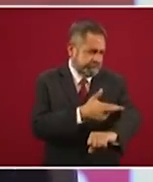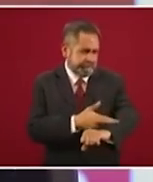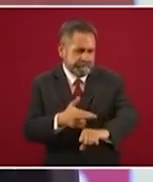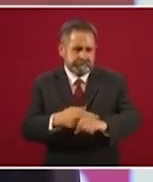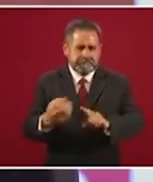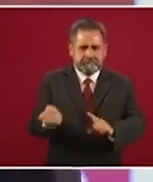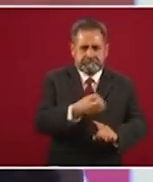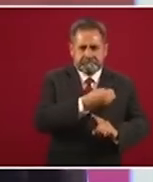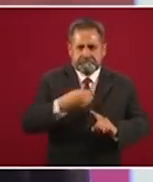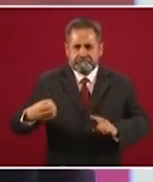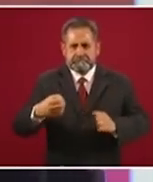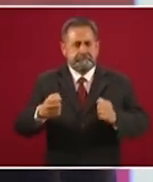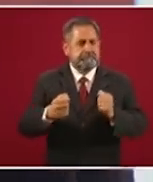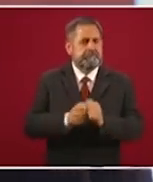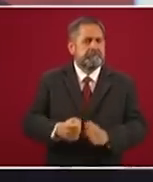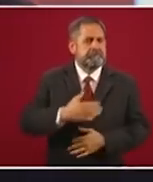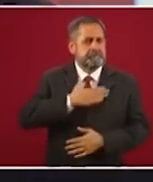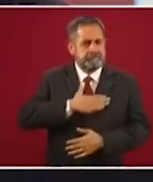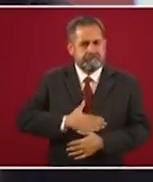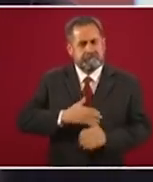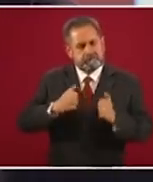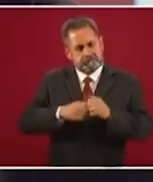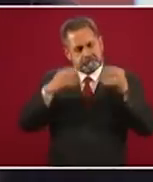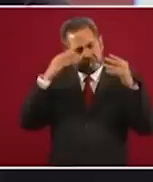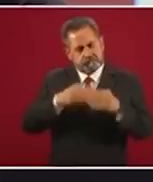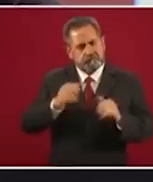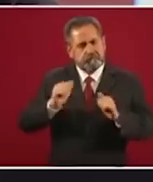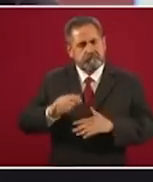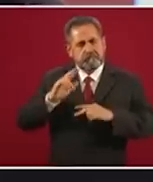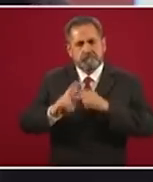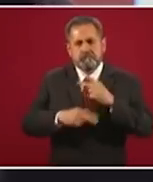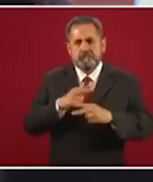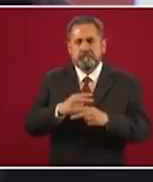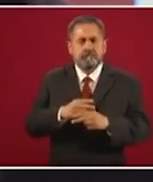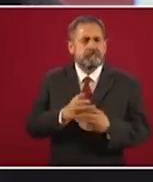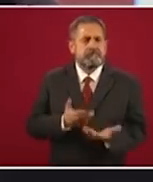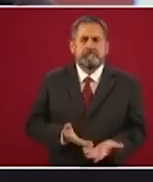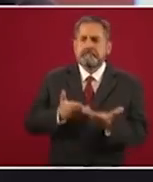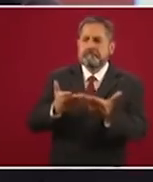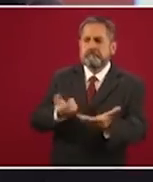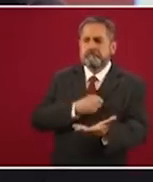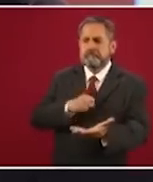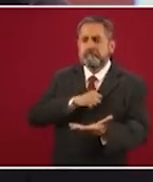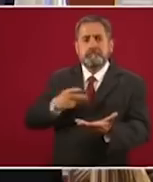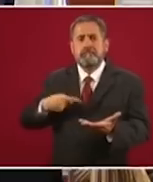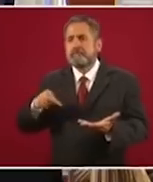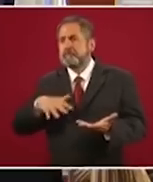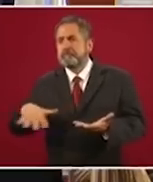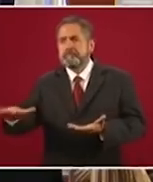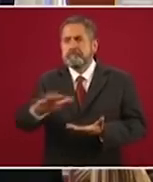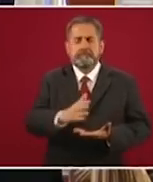con una visión de compromiso con el funcionamiento de los servicios de salud para las personas.